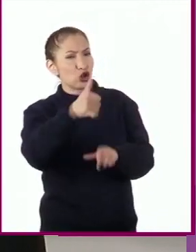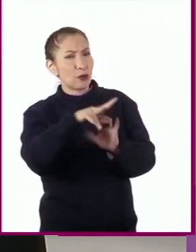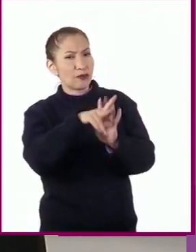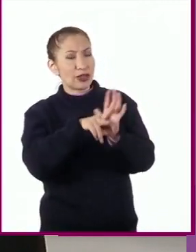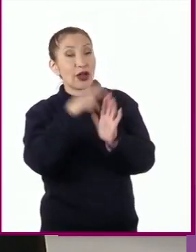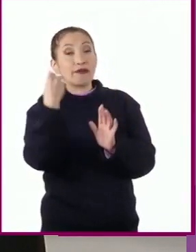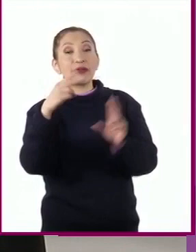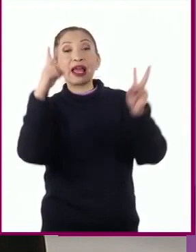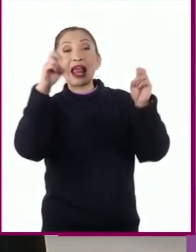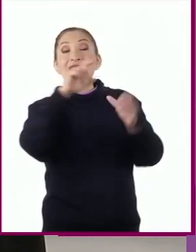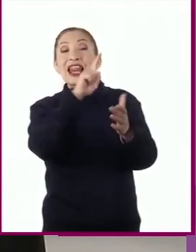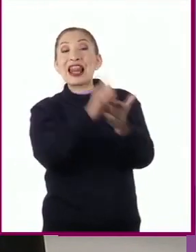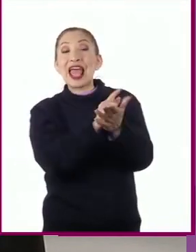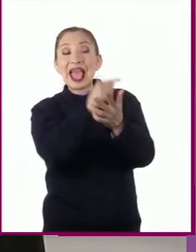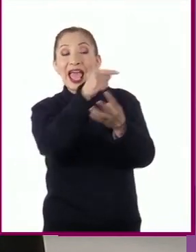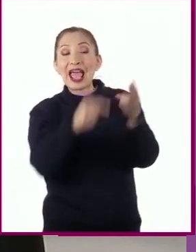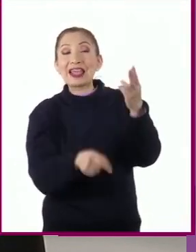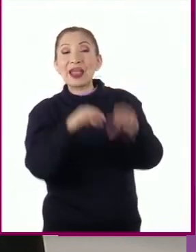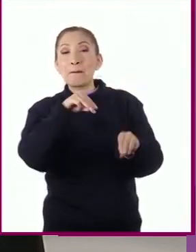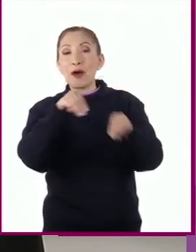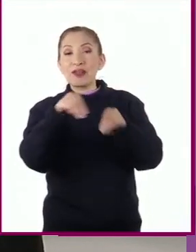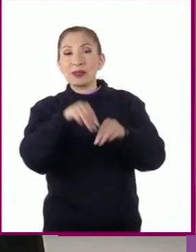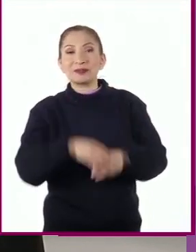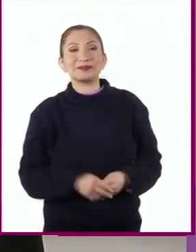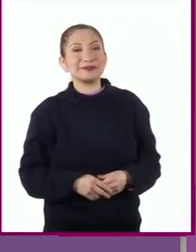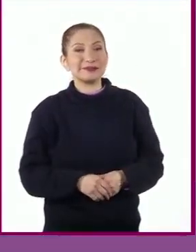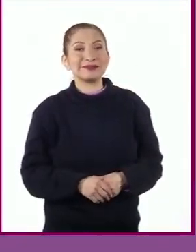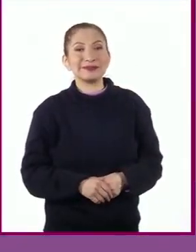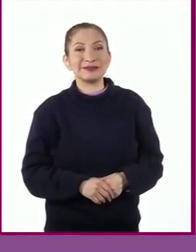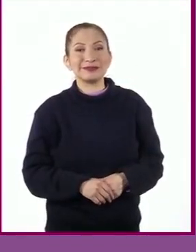video llamado Leyes del Movimiento.